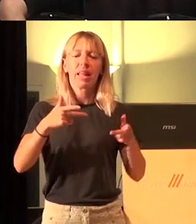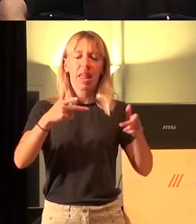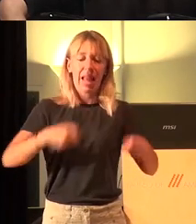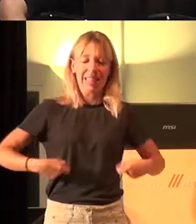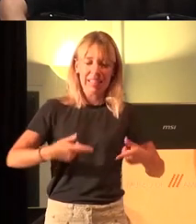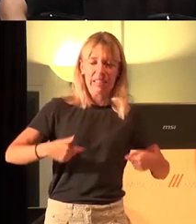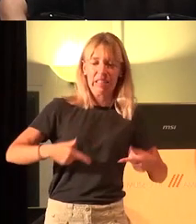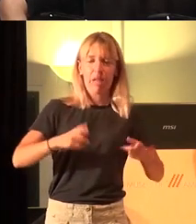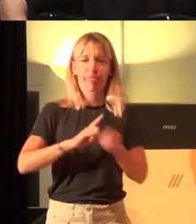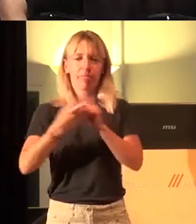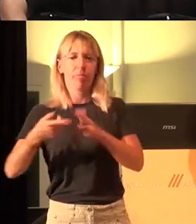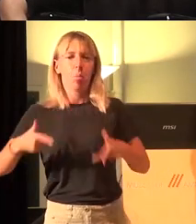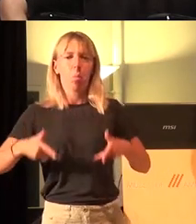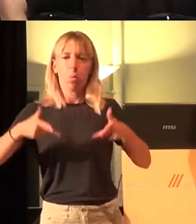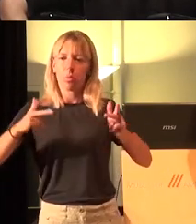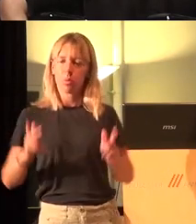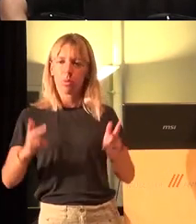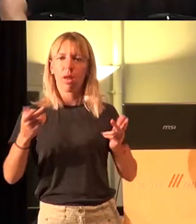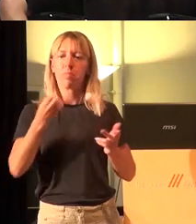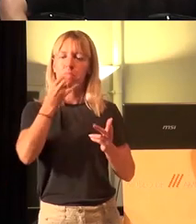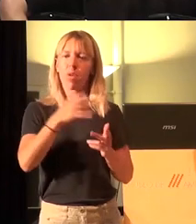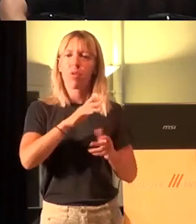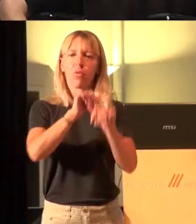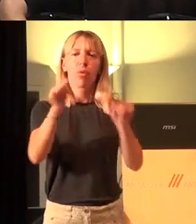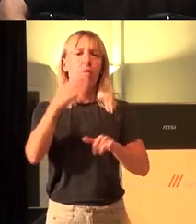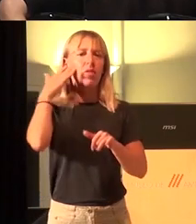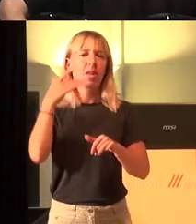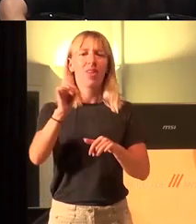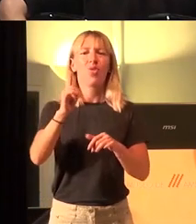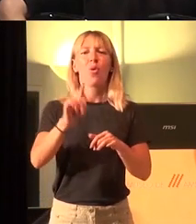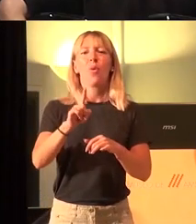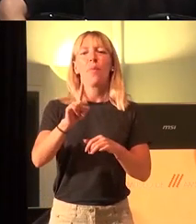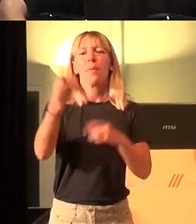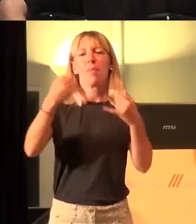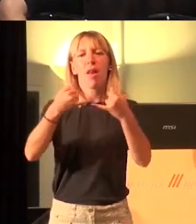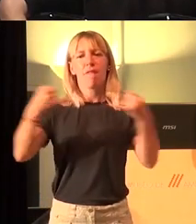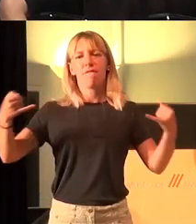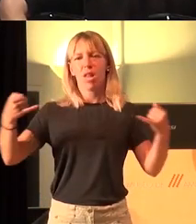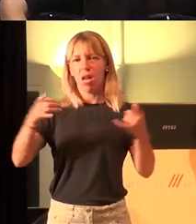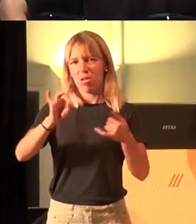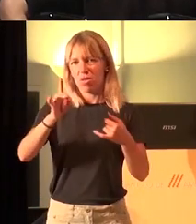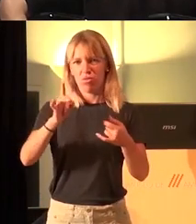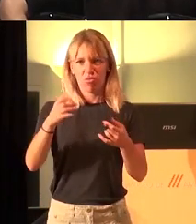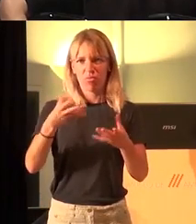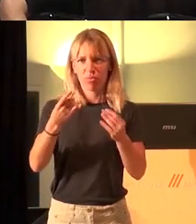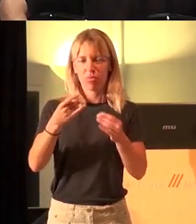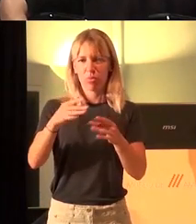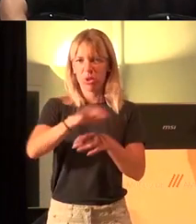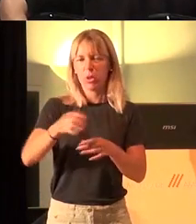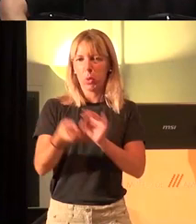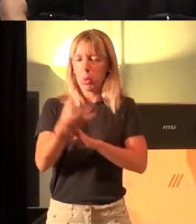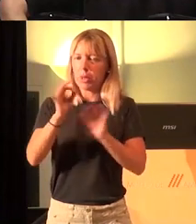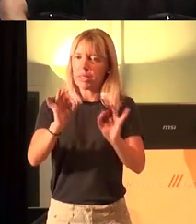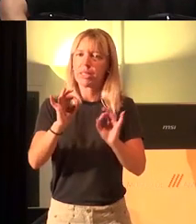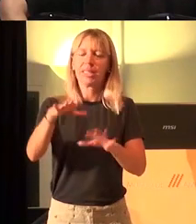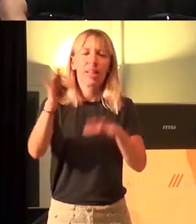butaca y vas a poderlo ver de una manera digna, no en la primera fila como suele pasar en muchos sitios. Entonces quizás